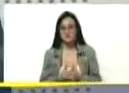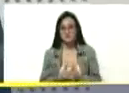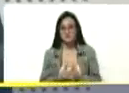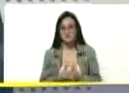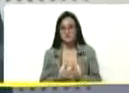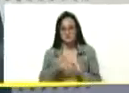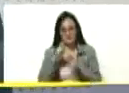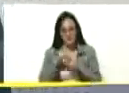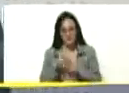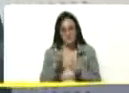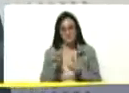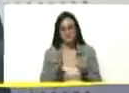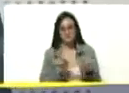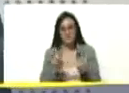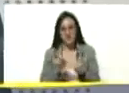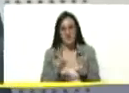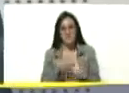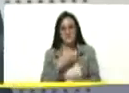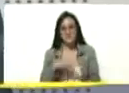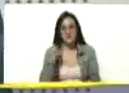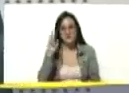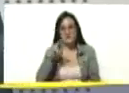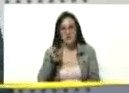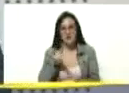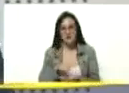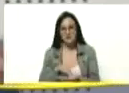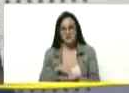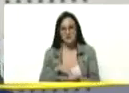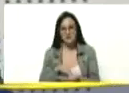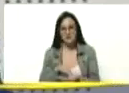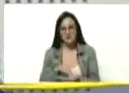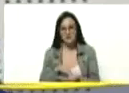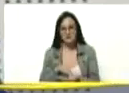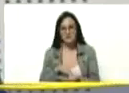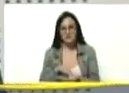reconocer la presencia del presidente de la Asamblea Nacional,